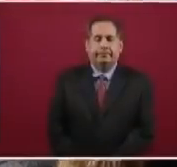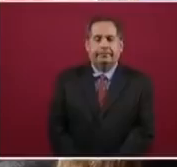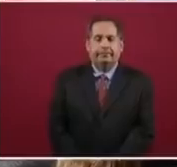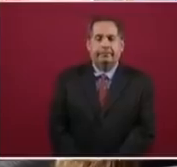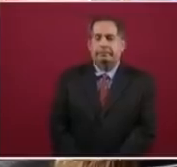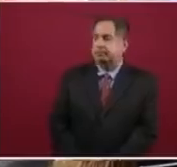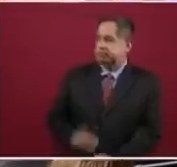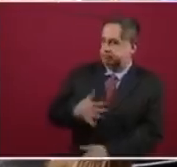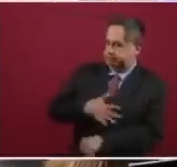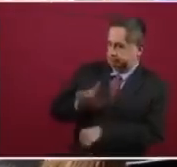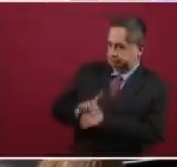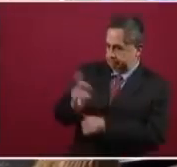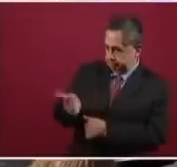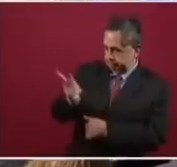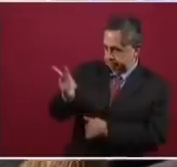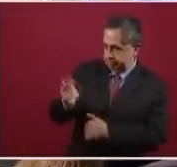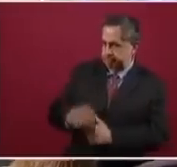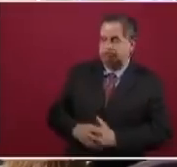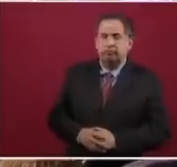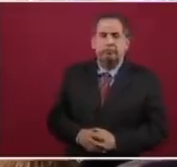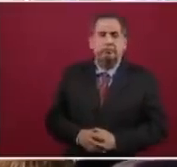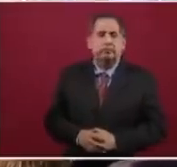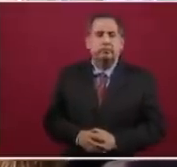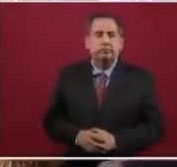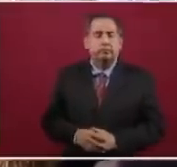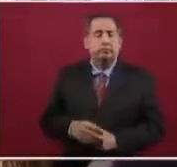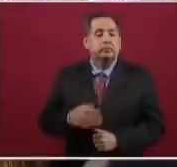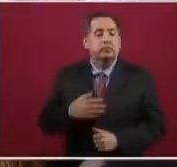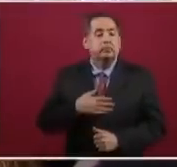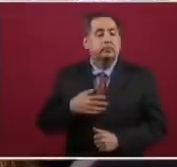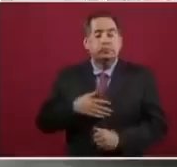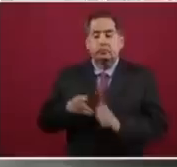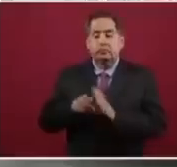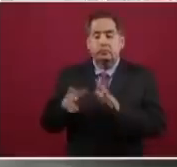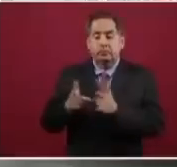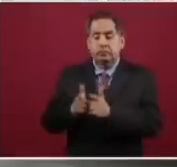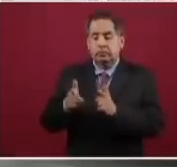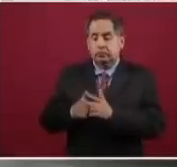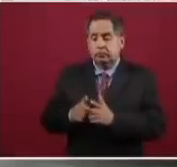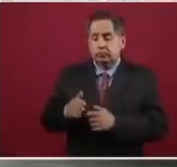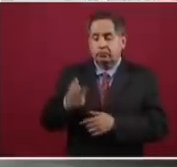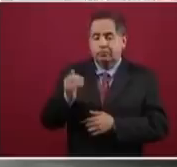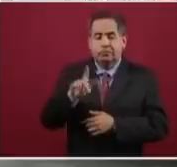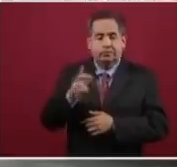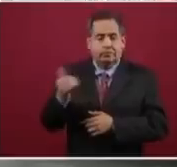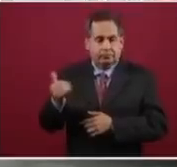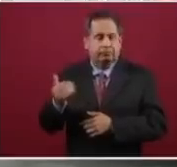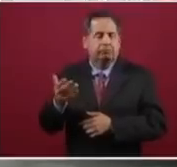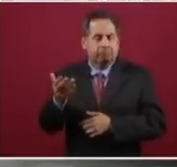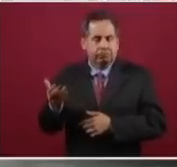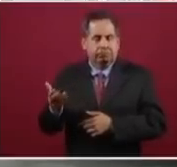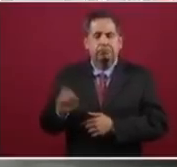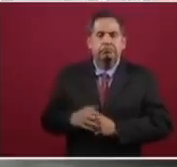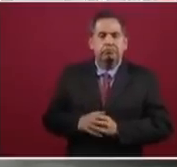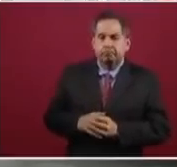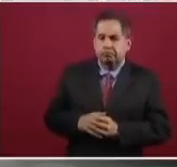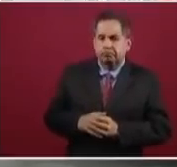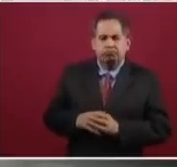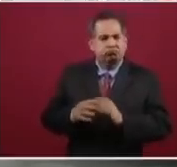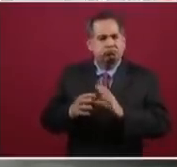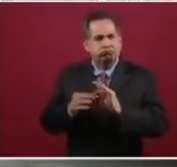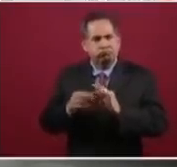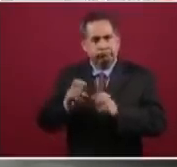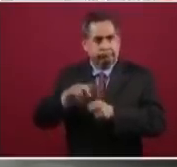buenos días ya hay la rosa gel corresponsable del grupo gil y el imparcial de sonora la crónica y frontera